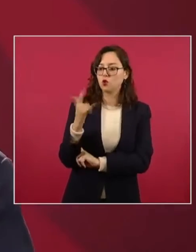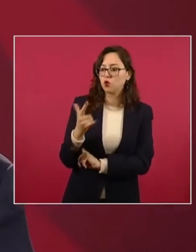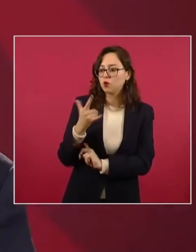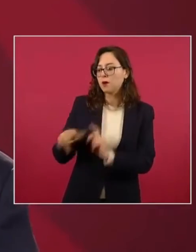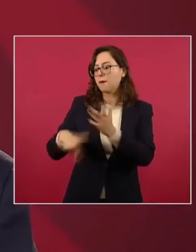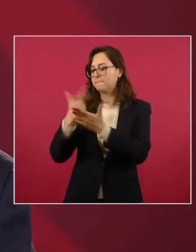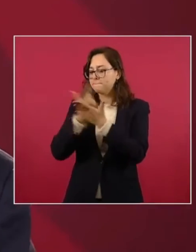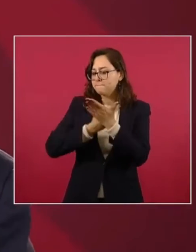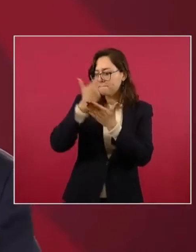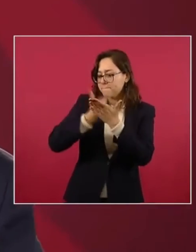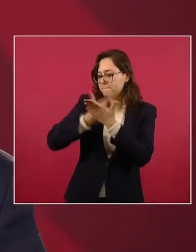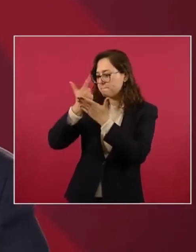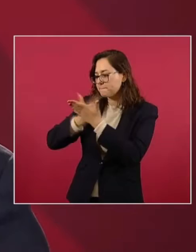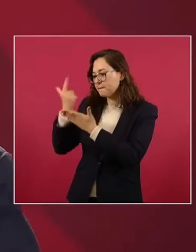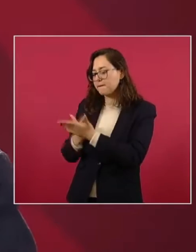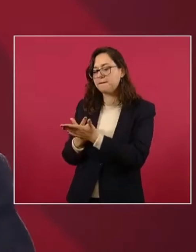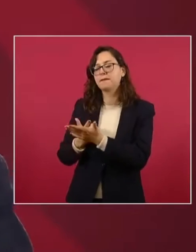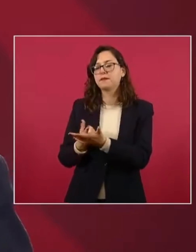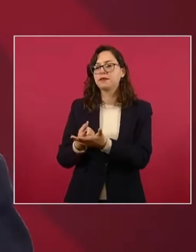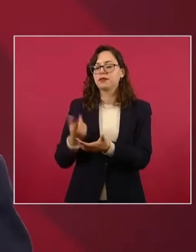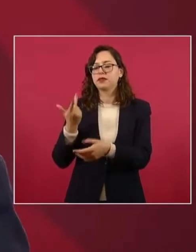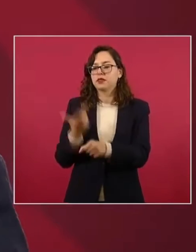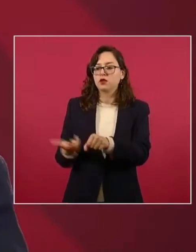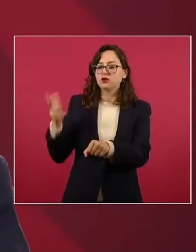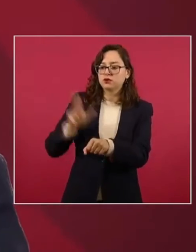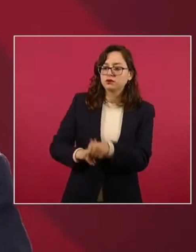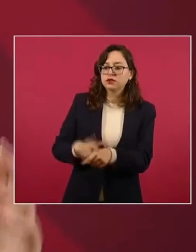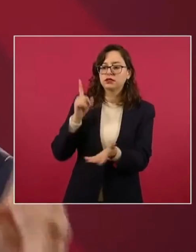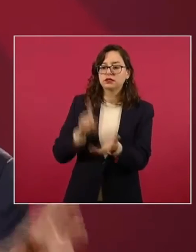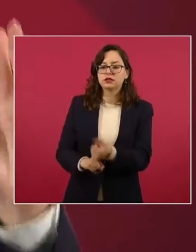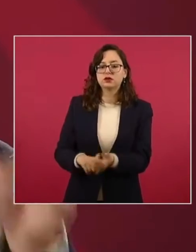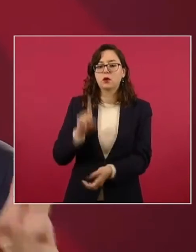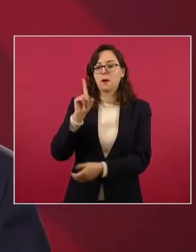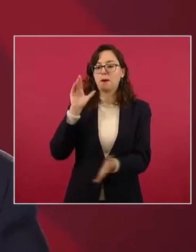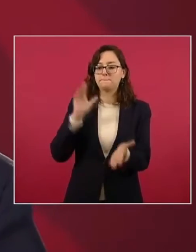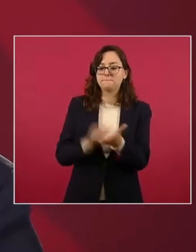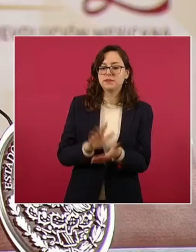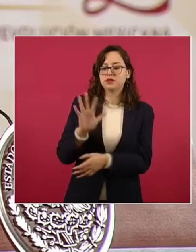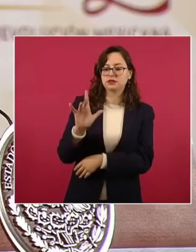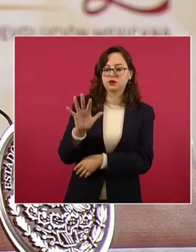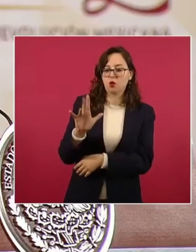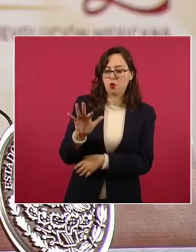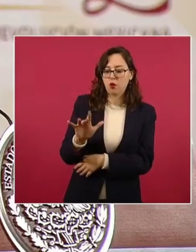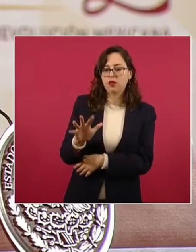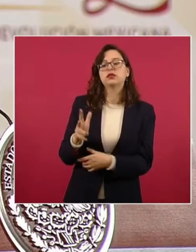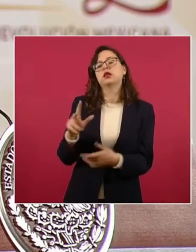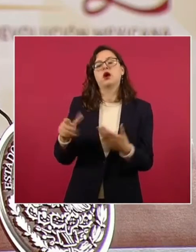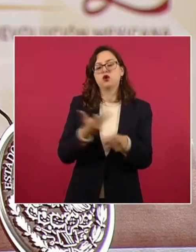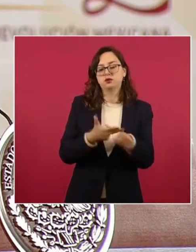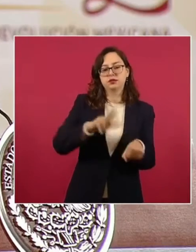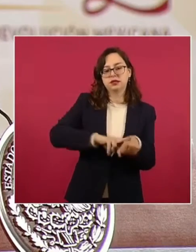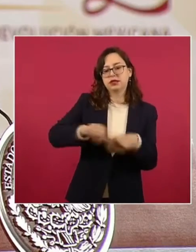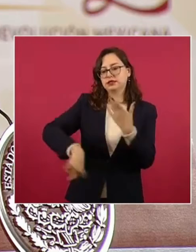levantamiento de las más de 1,050 unidades entre hospitales y centros de salud que tiene el estado